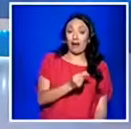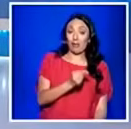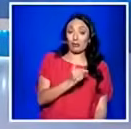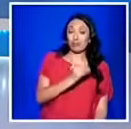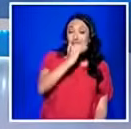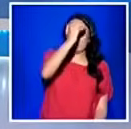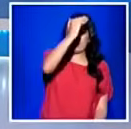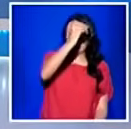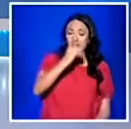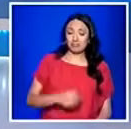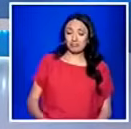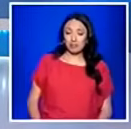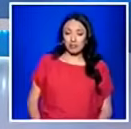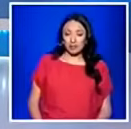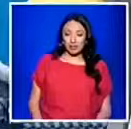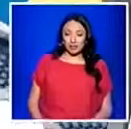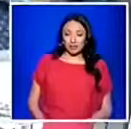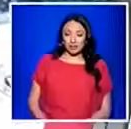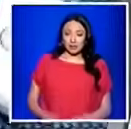centígrados.